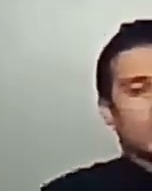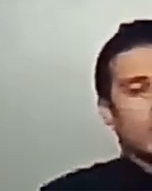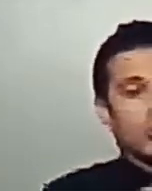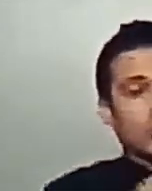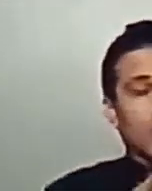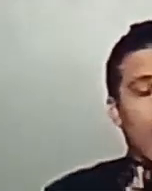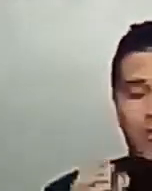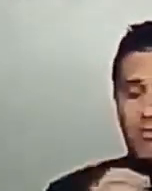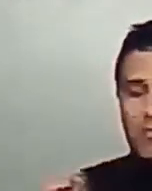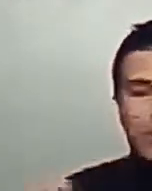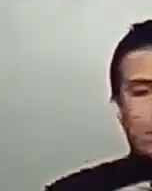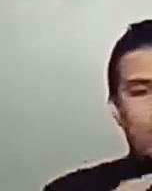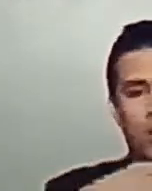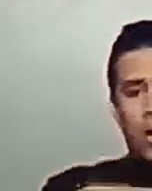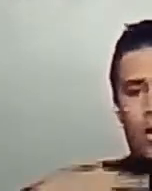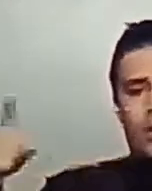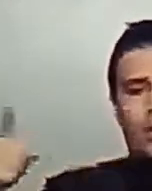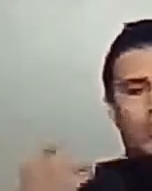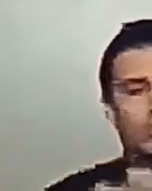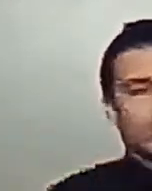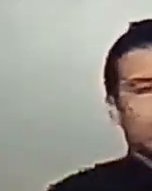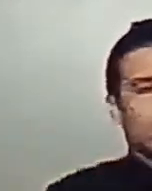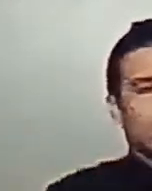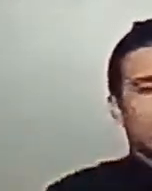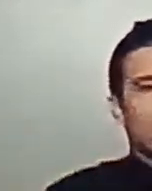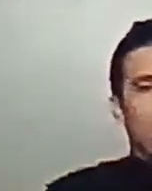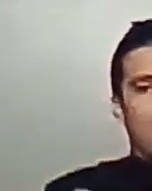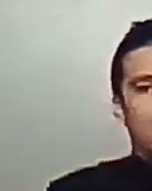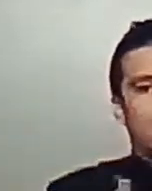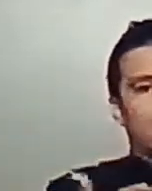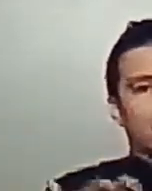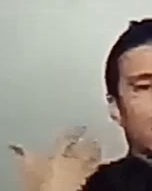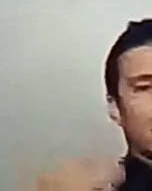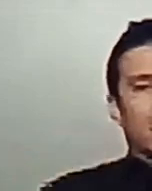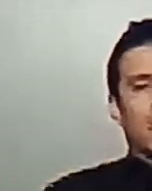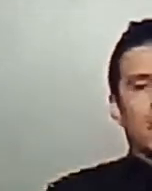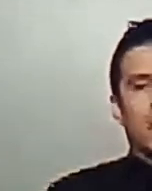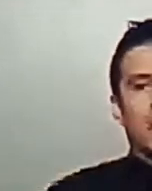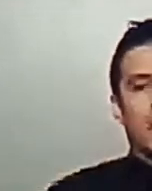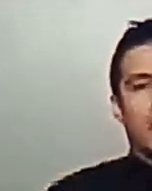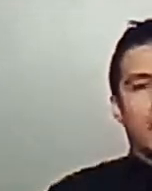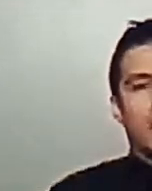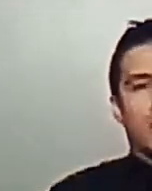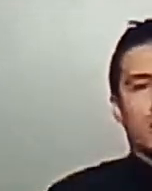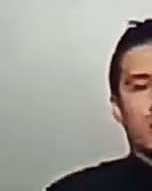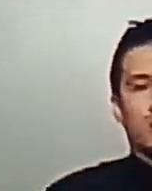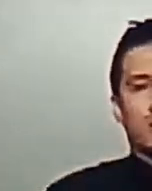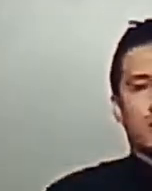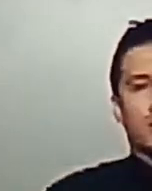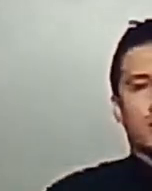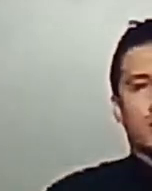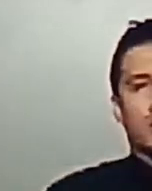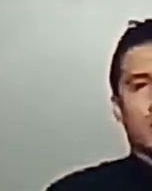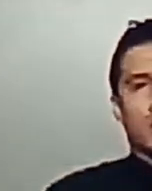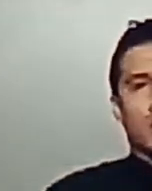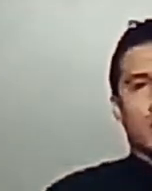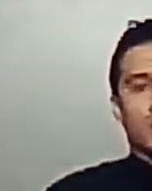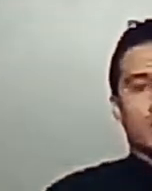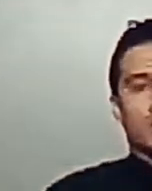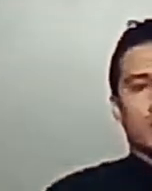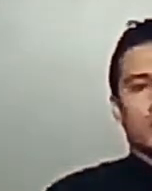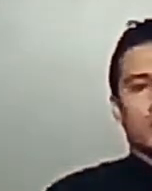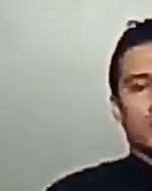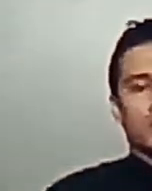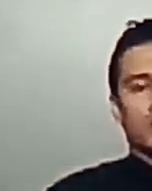o más llamado basura, que tienen un aprovechamiento conforme a la normativa hace muchos años para generar beneficios de bacterias aeróbicas. Terminó